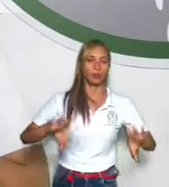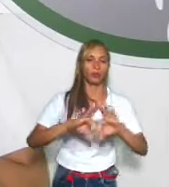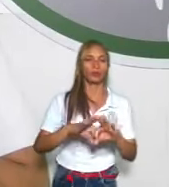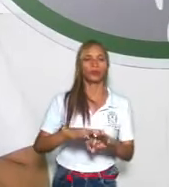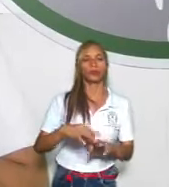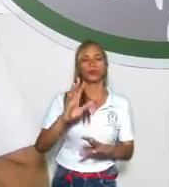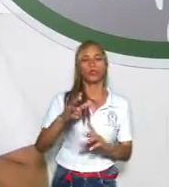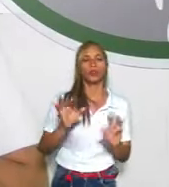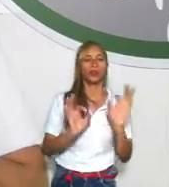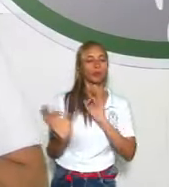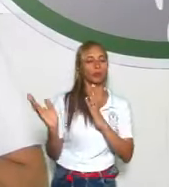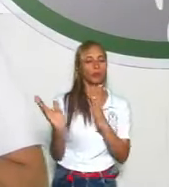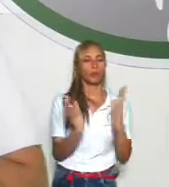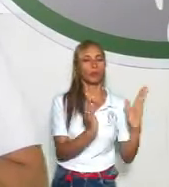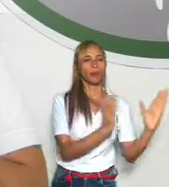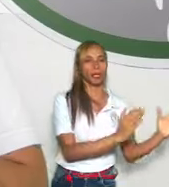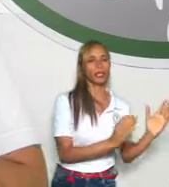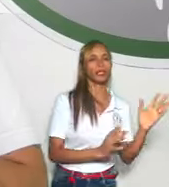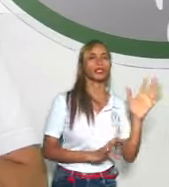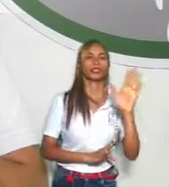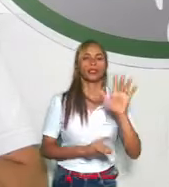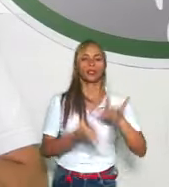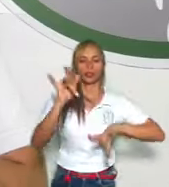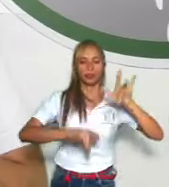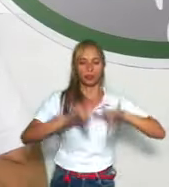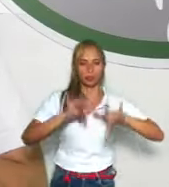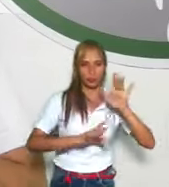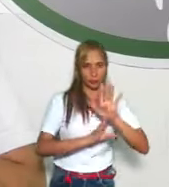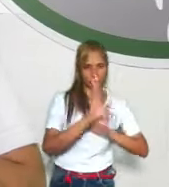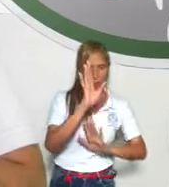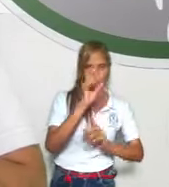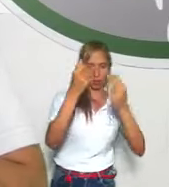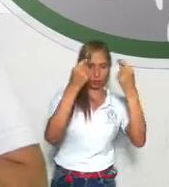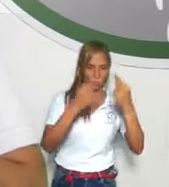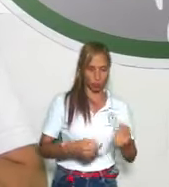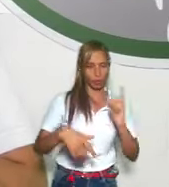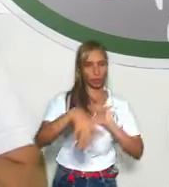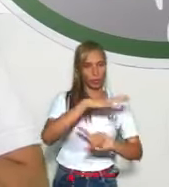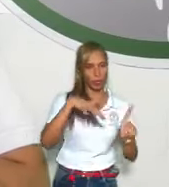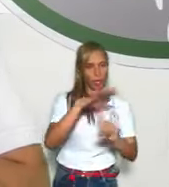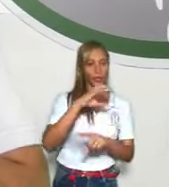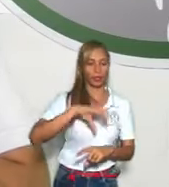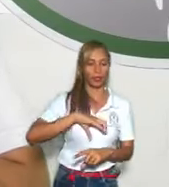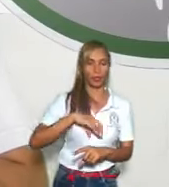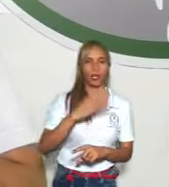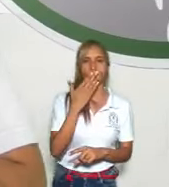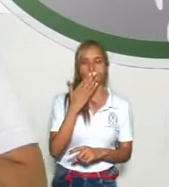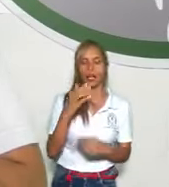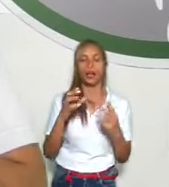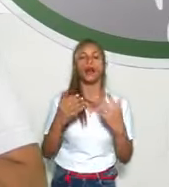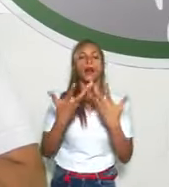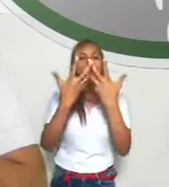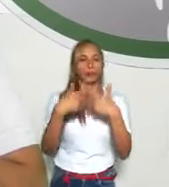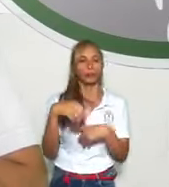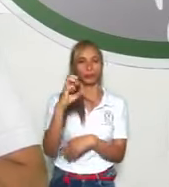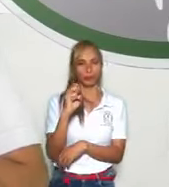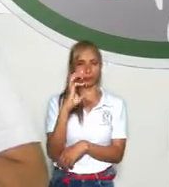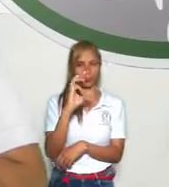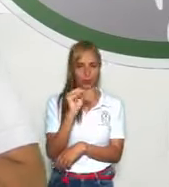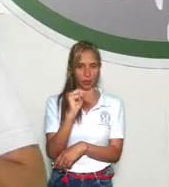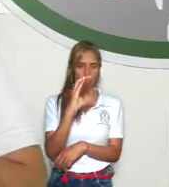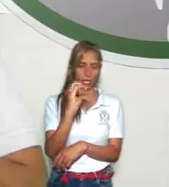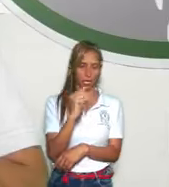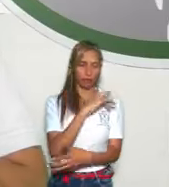la Secretaría de Desarrollo Económico de la Administración Municipal y donde ENCA se hizo presencia con